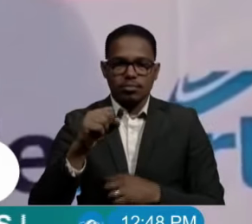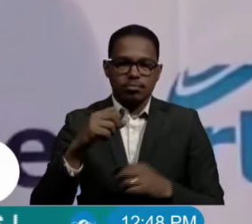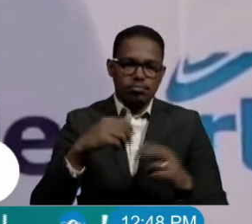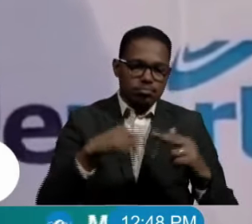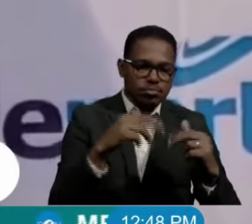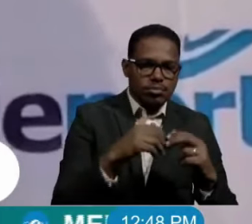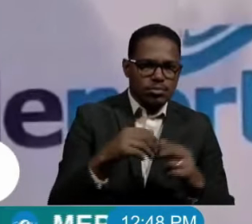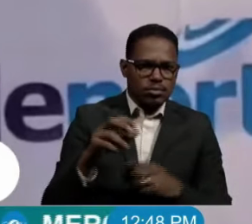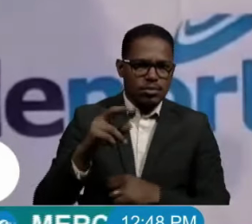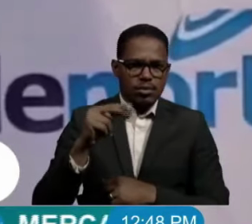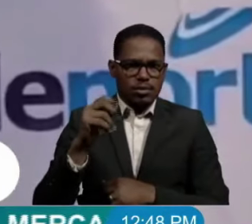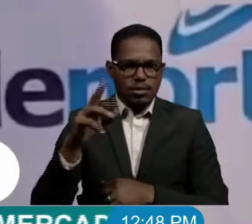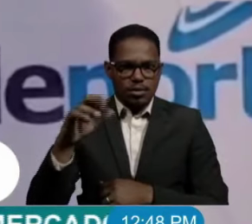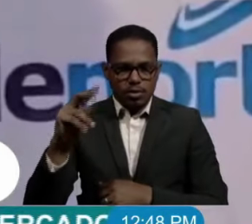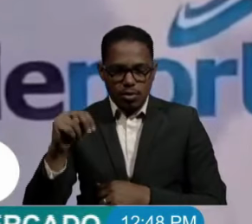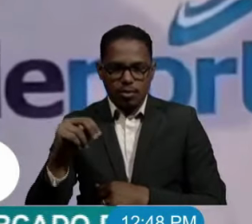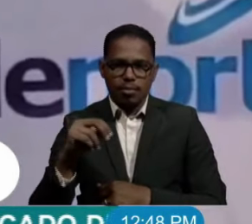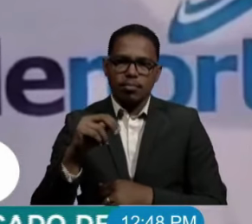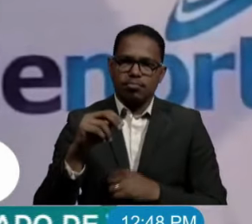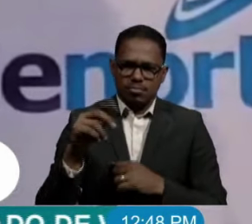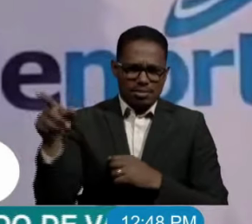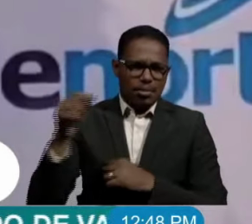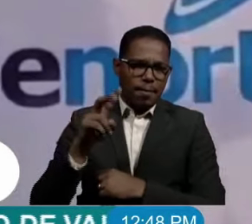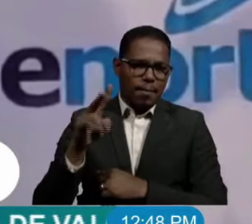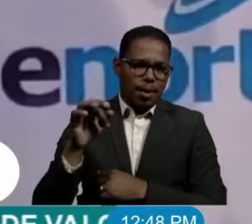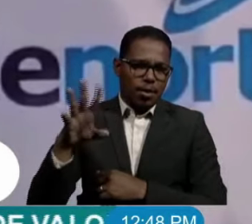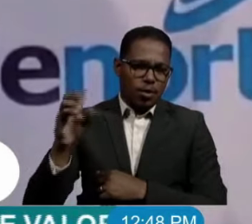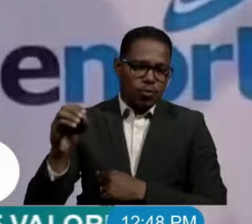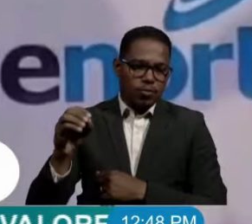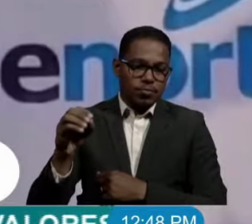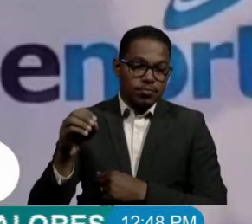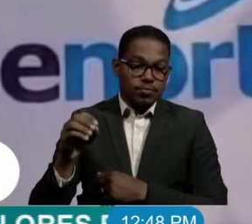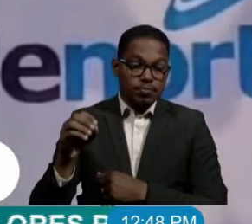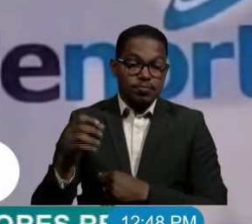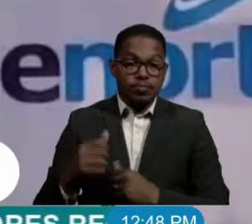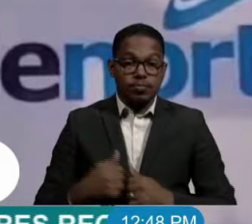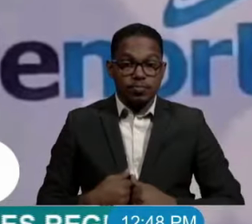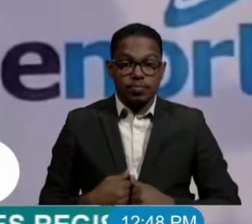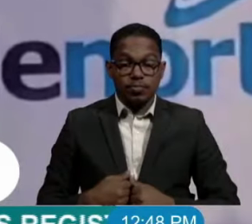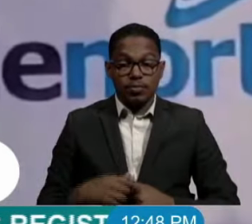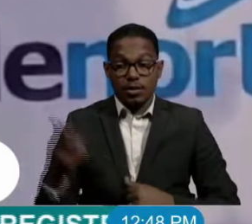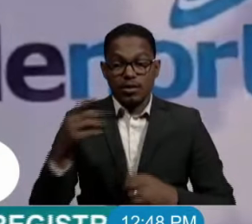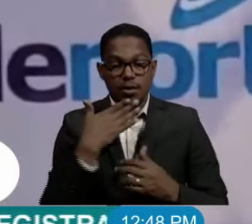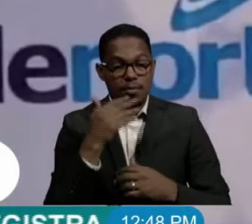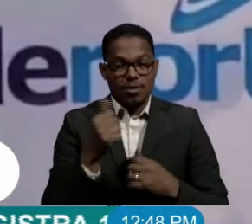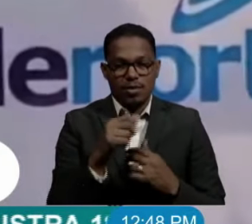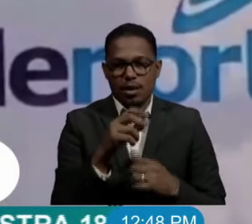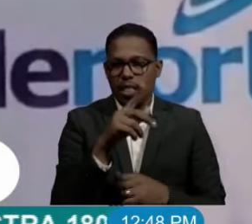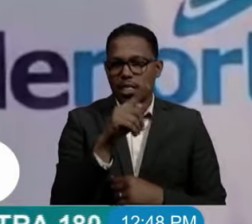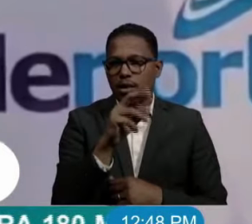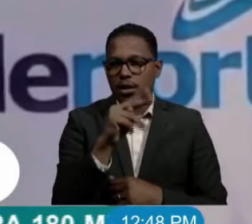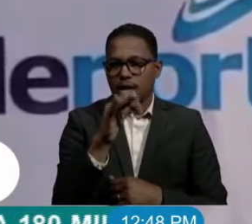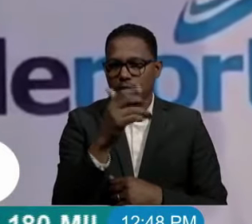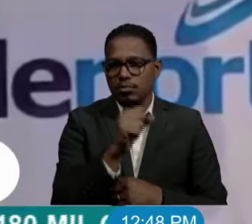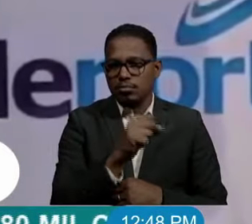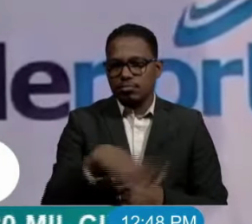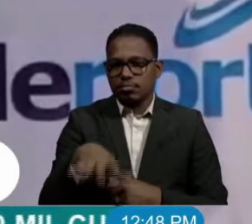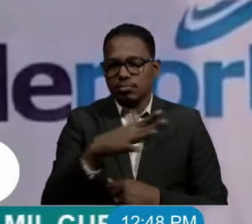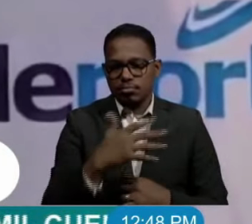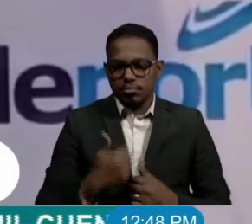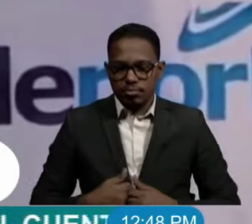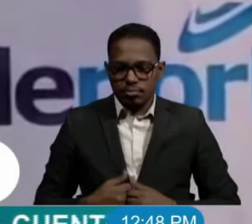Verón, Bávaro, y yo diría, Joselito, también, quizá en menor medida que Las Terrenas, que es otra área